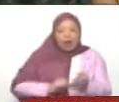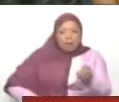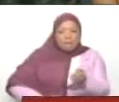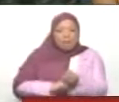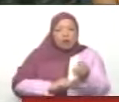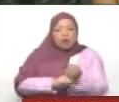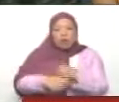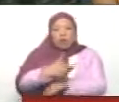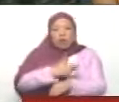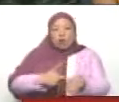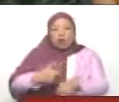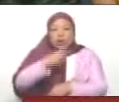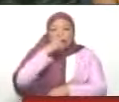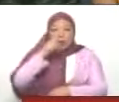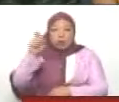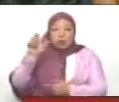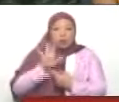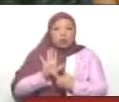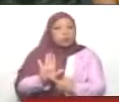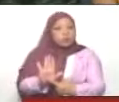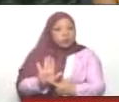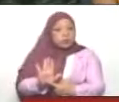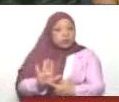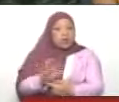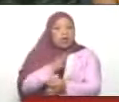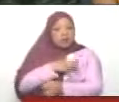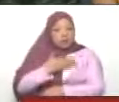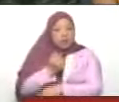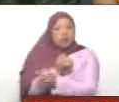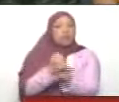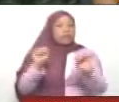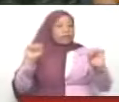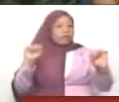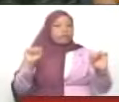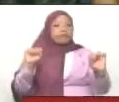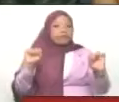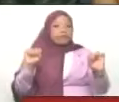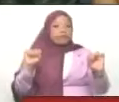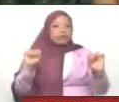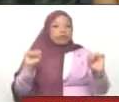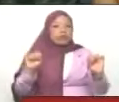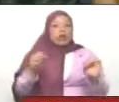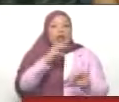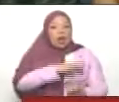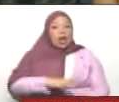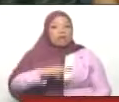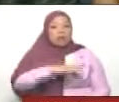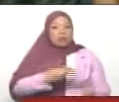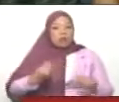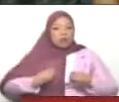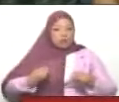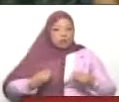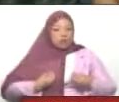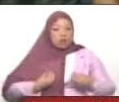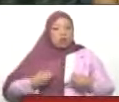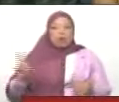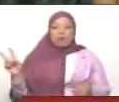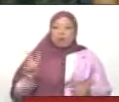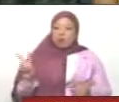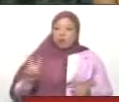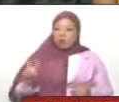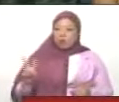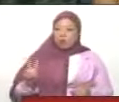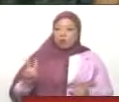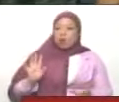usted dirige, que usted está al frente, y nos ha dado la posibilidad y nos ha dado la misión, la gran misión, para